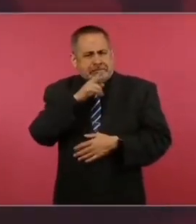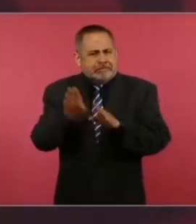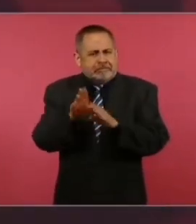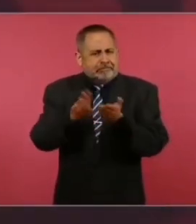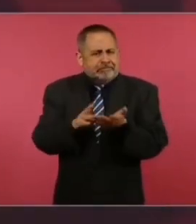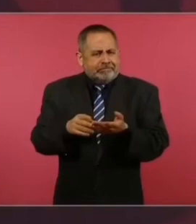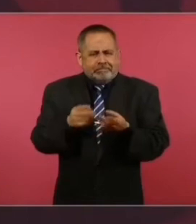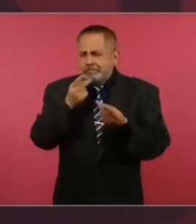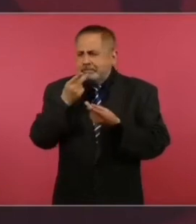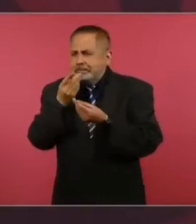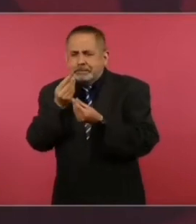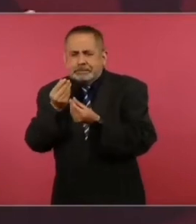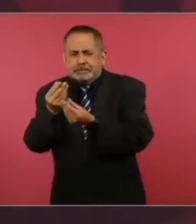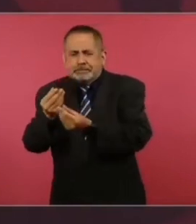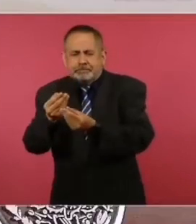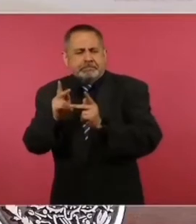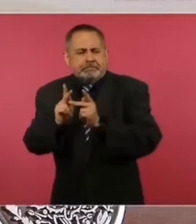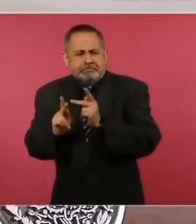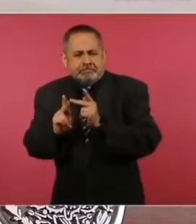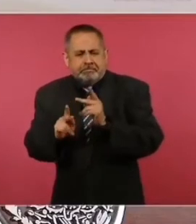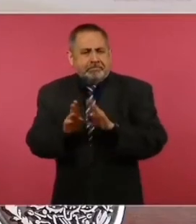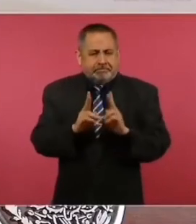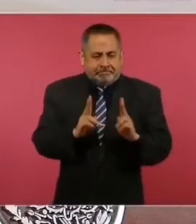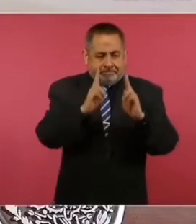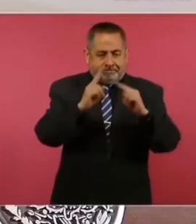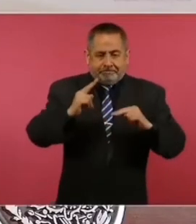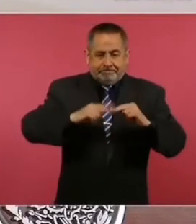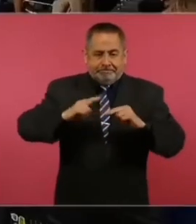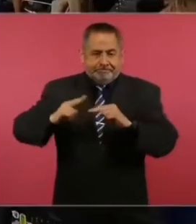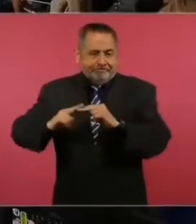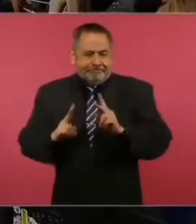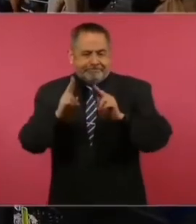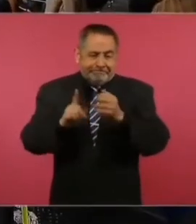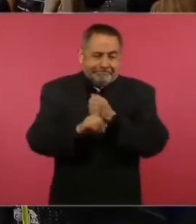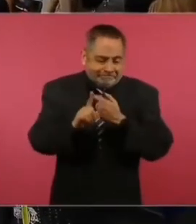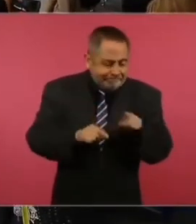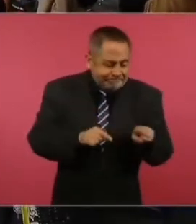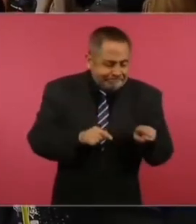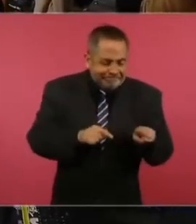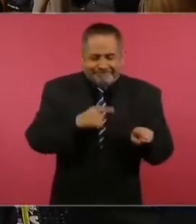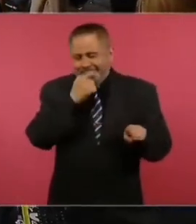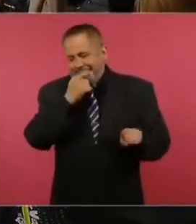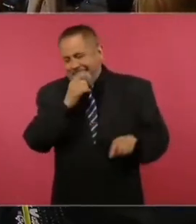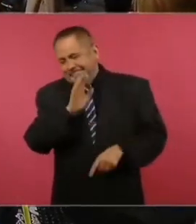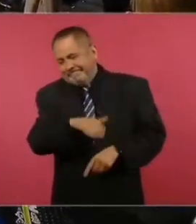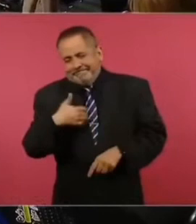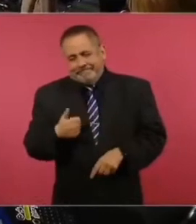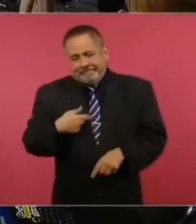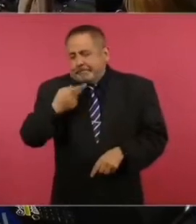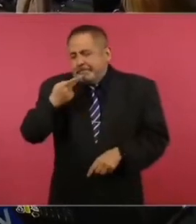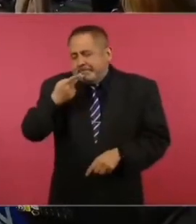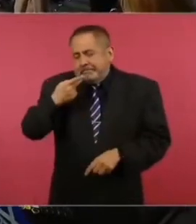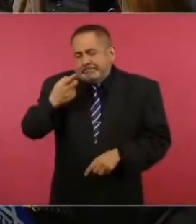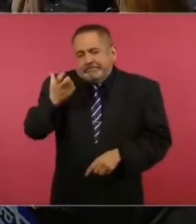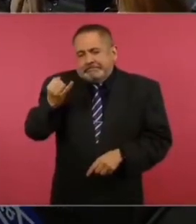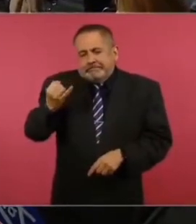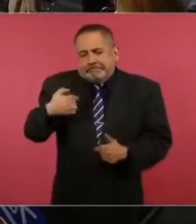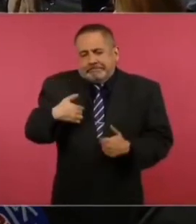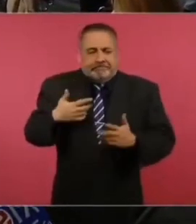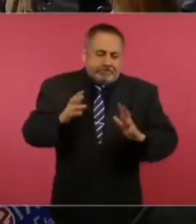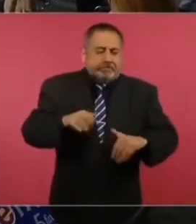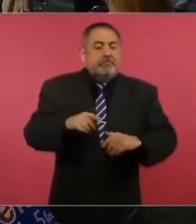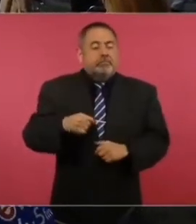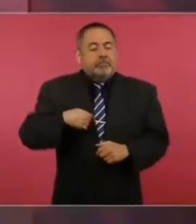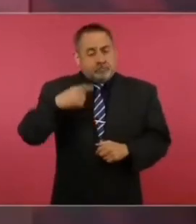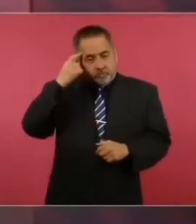sea, es un problema. Entonces, entiendo eso, ¿no? Entonces, lo que hicimos